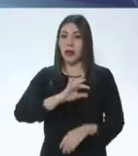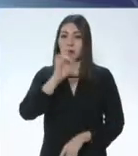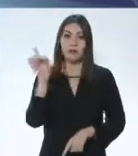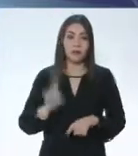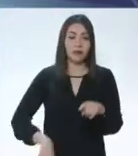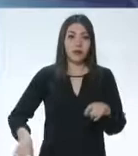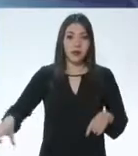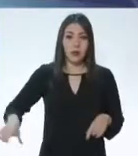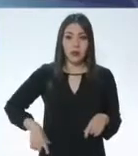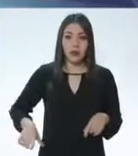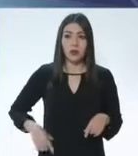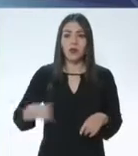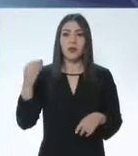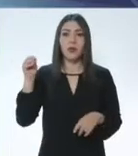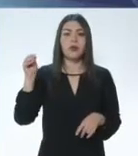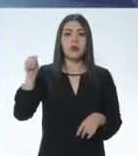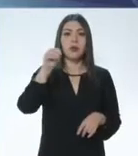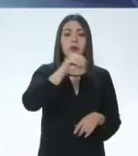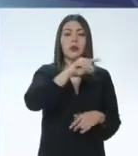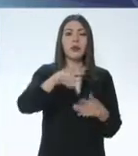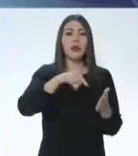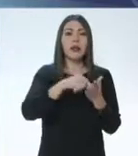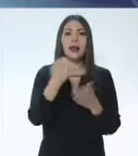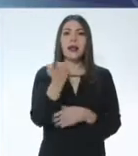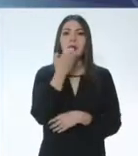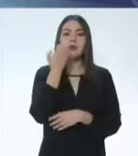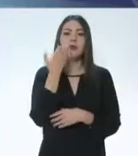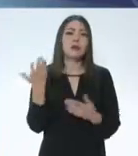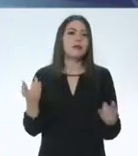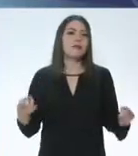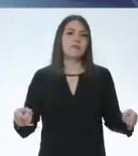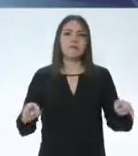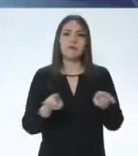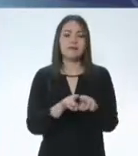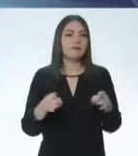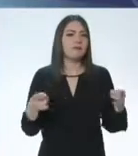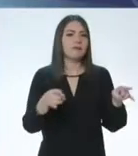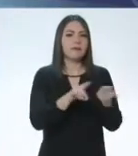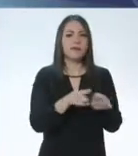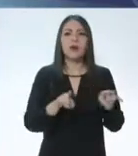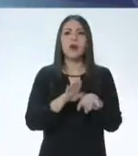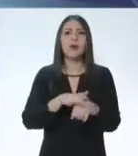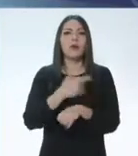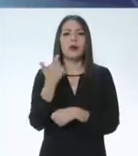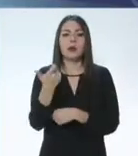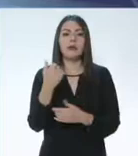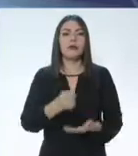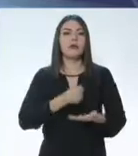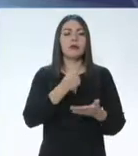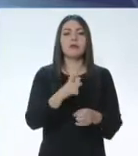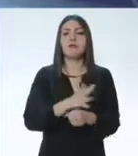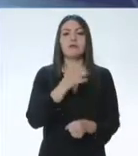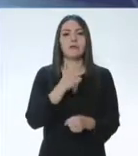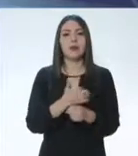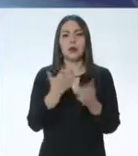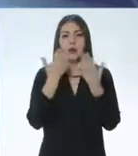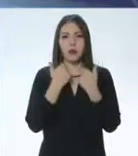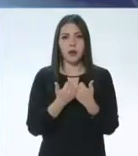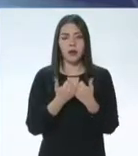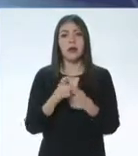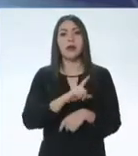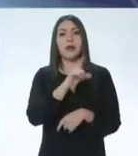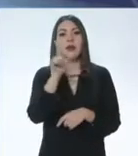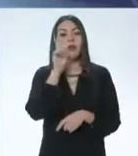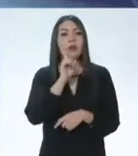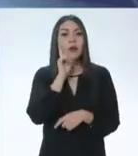ya está sucediendo, muchas estancias van a tener que cerrar, porque no van a contar con los recursos suficientes para operar, y esto deriva en que las mujeres no tengan